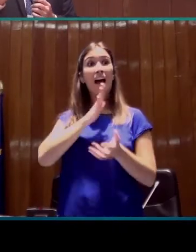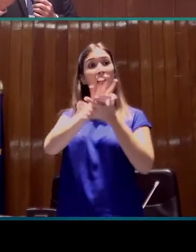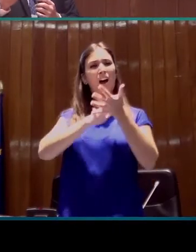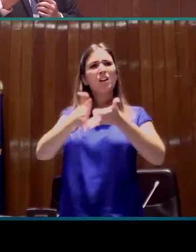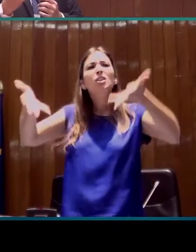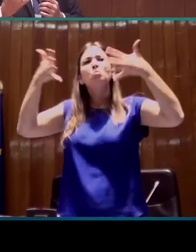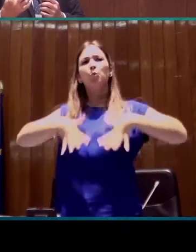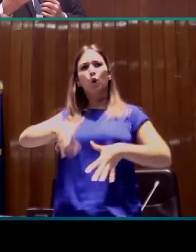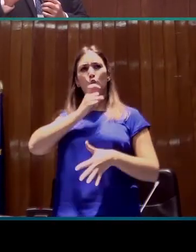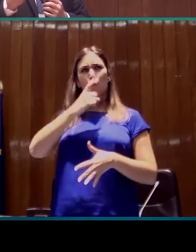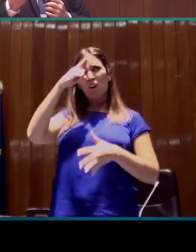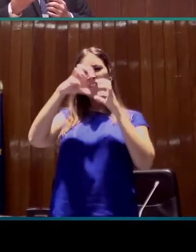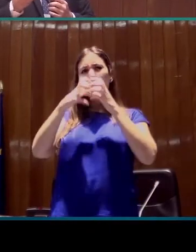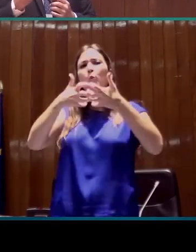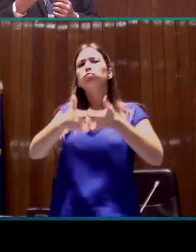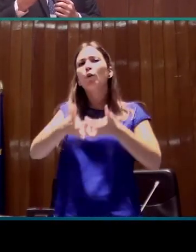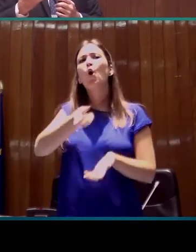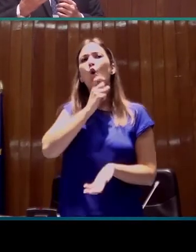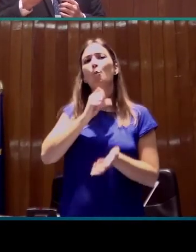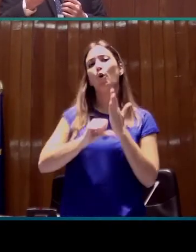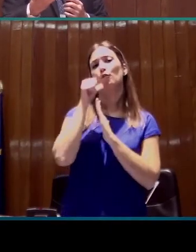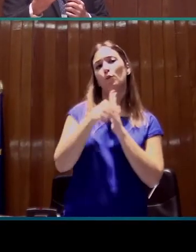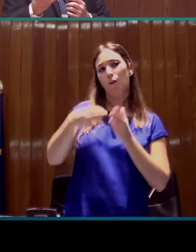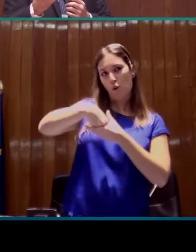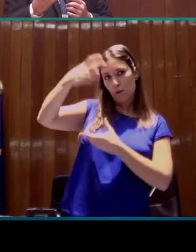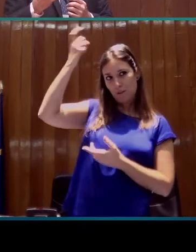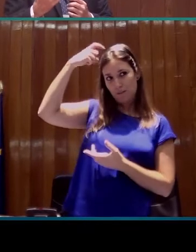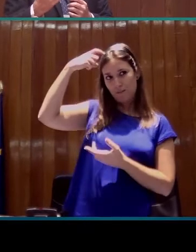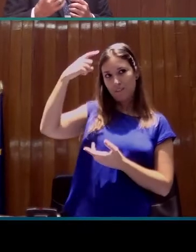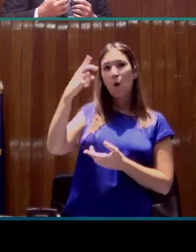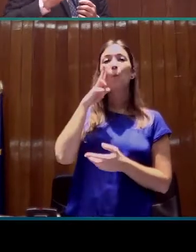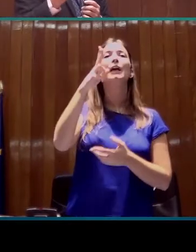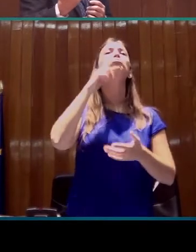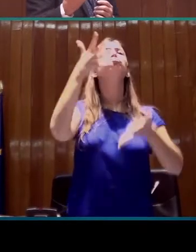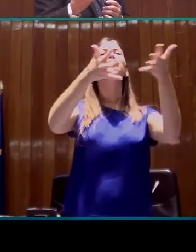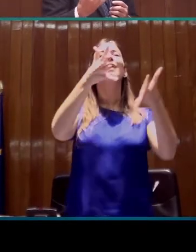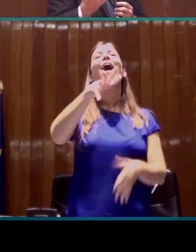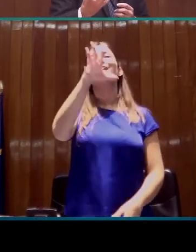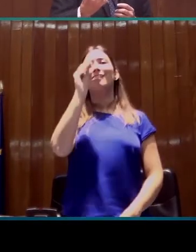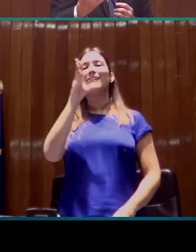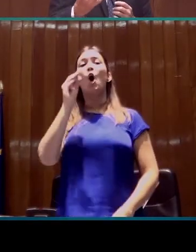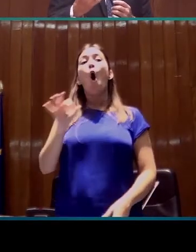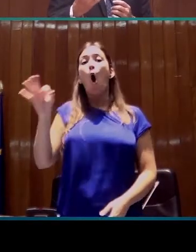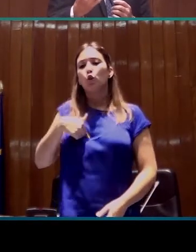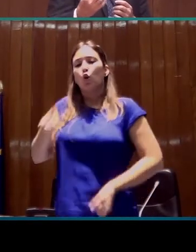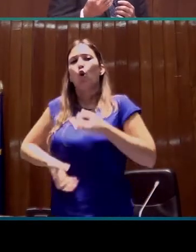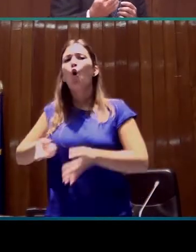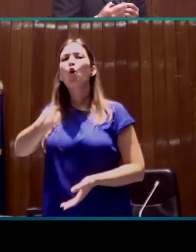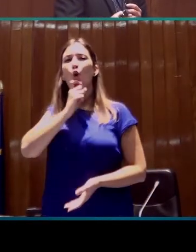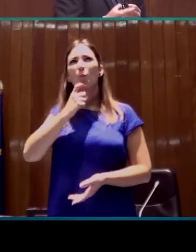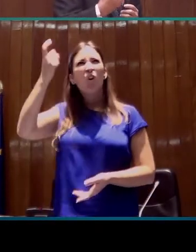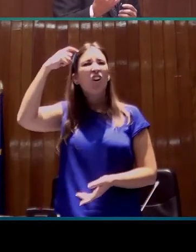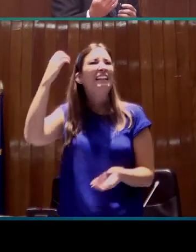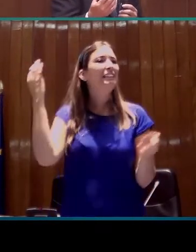está utilizando esos parámetros computacionales cuando reconoce los signos o cuando produce los signos?